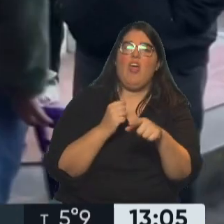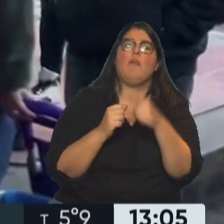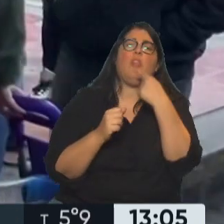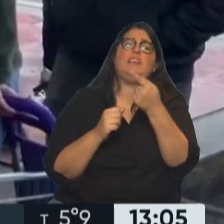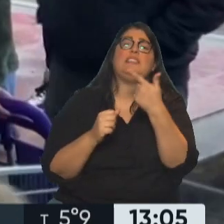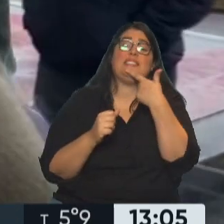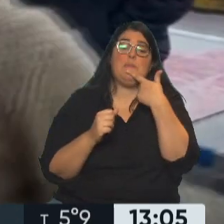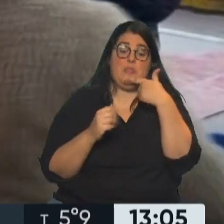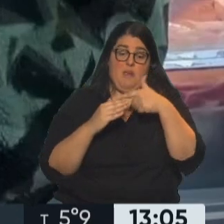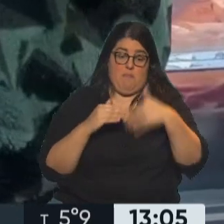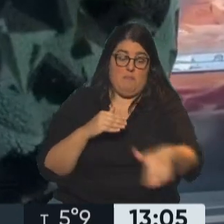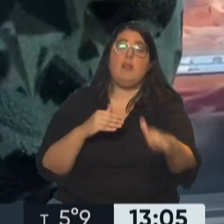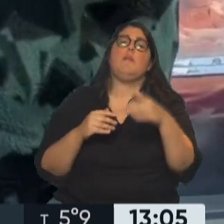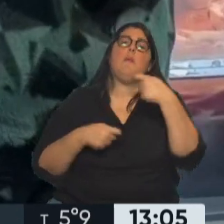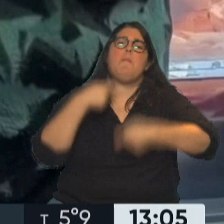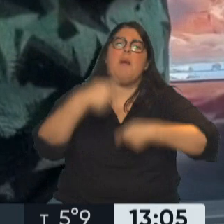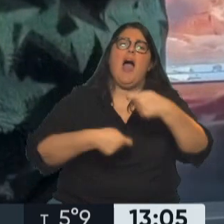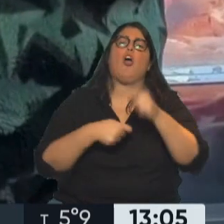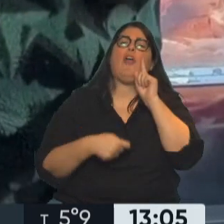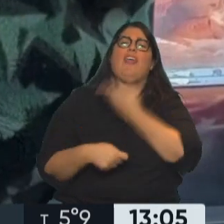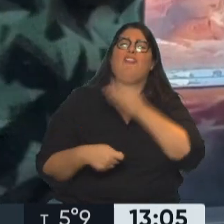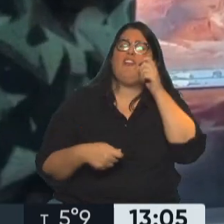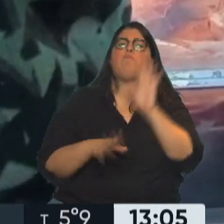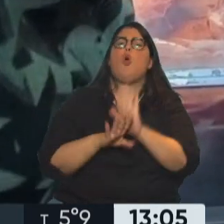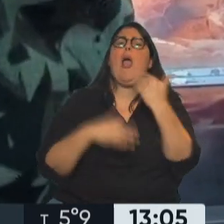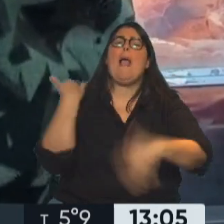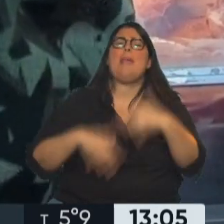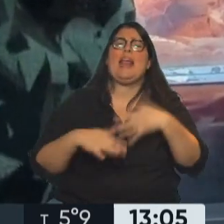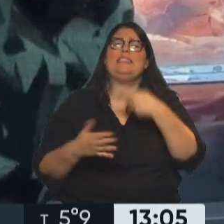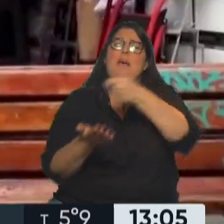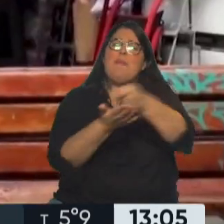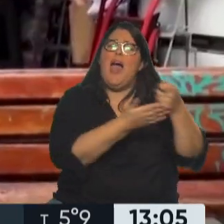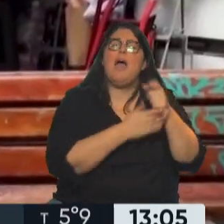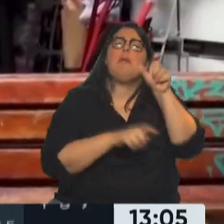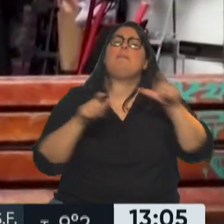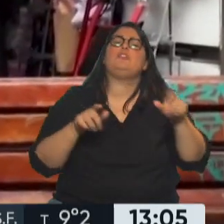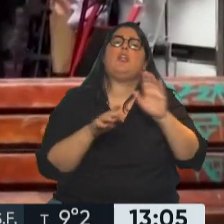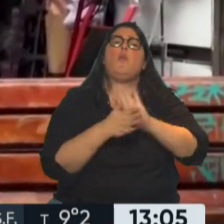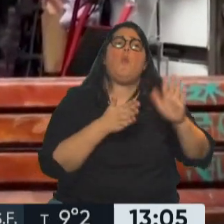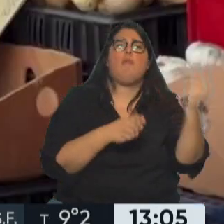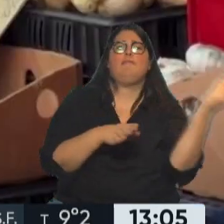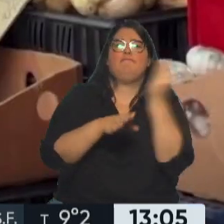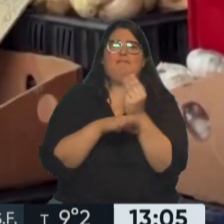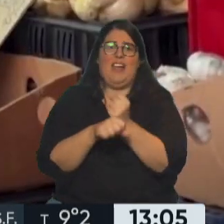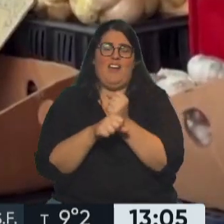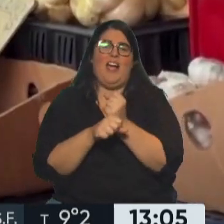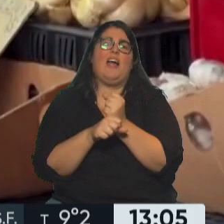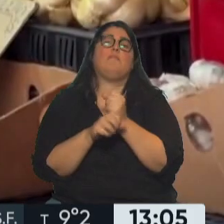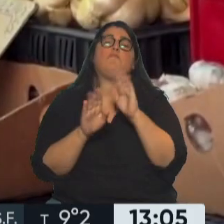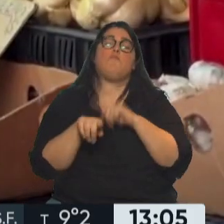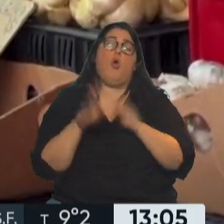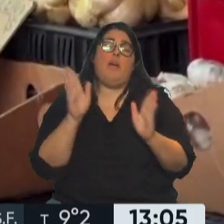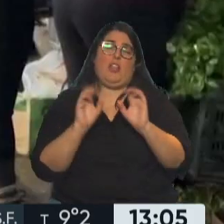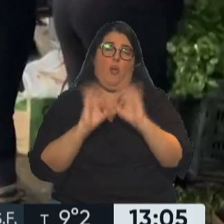pago del IFE, un ingreso familiar de emergencia destinado a los trabajadores que ingresan al mercado laboral, dispuesto durante la pandemia,